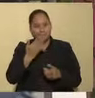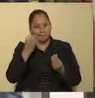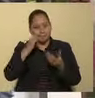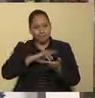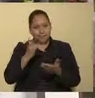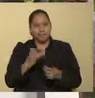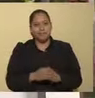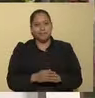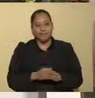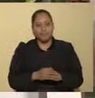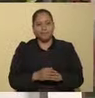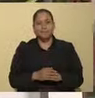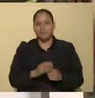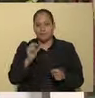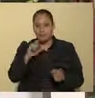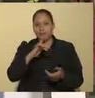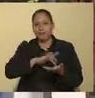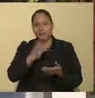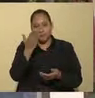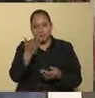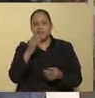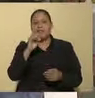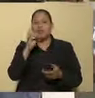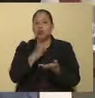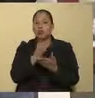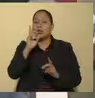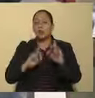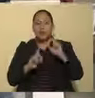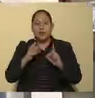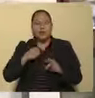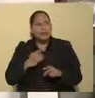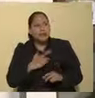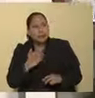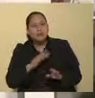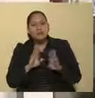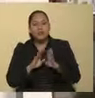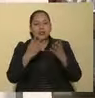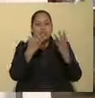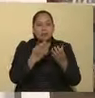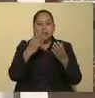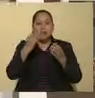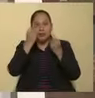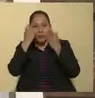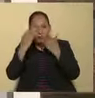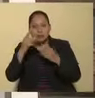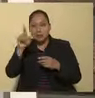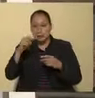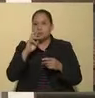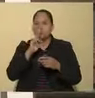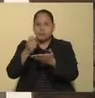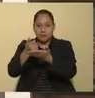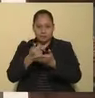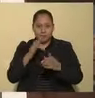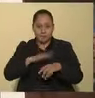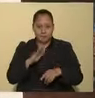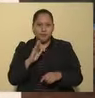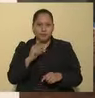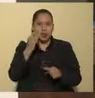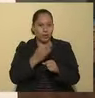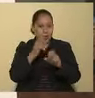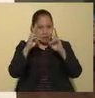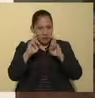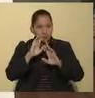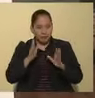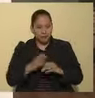gracias. Gracias, como siempre, guapísima. La única duda que me quedó es cuándo es seco y brilloso, pero me la resuelves. Ya tenemos un tema para